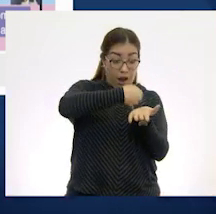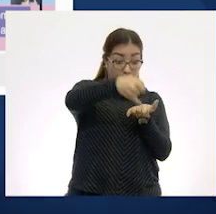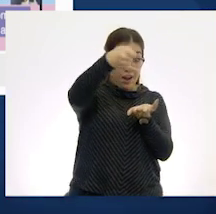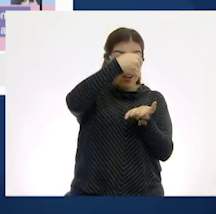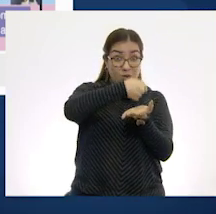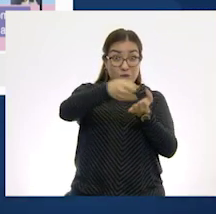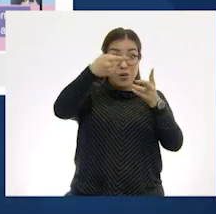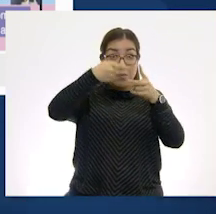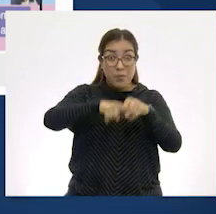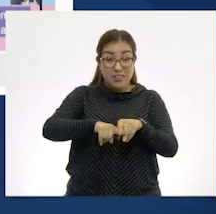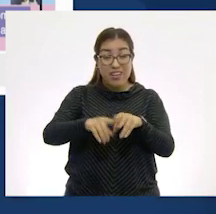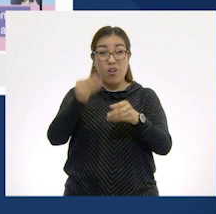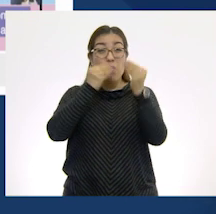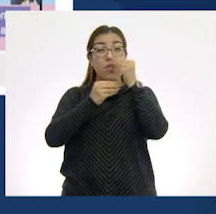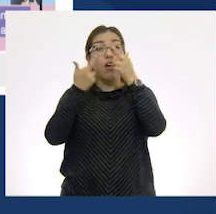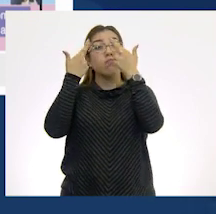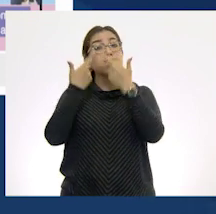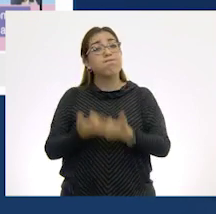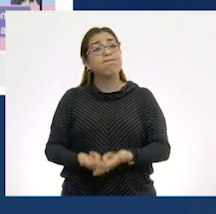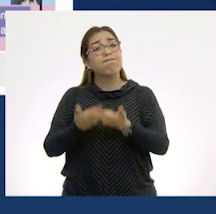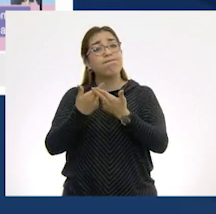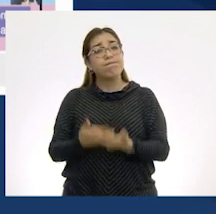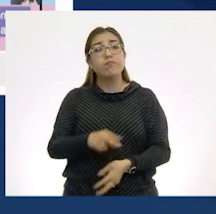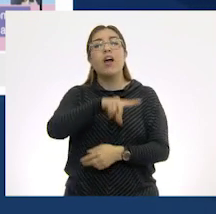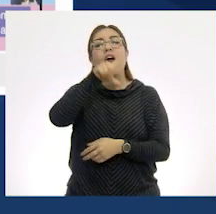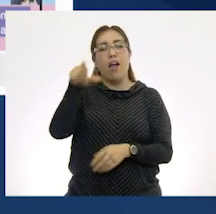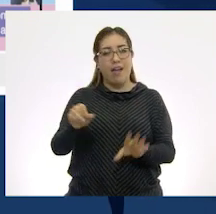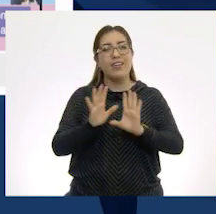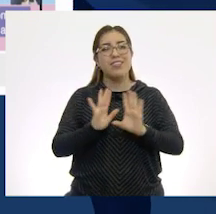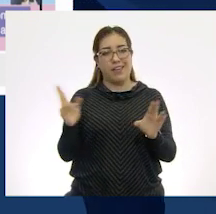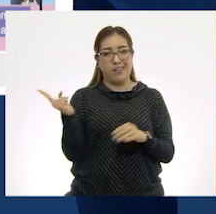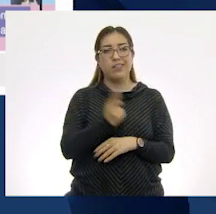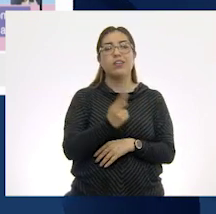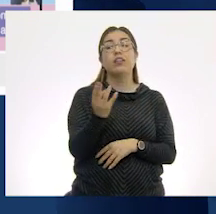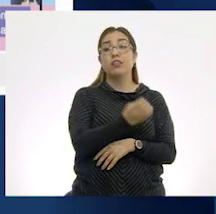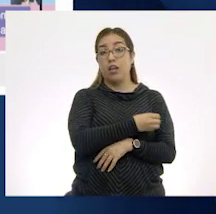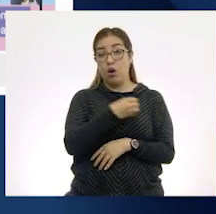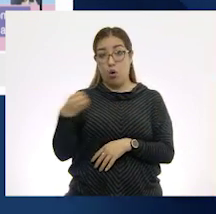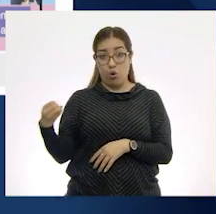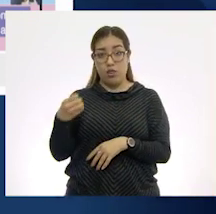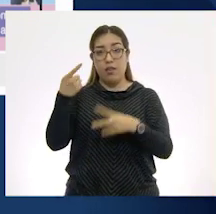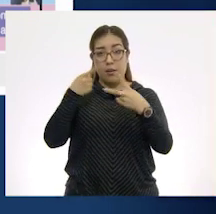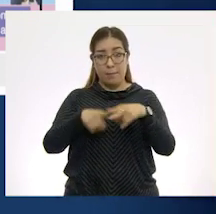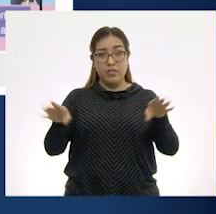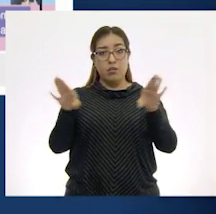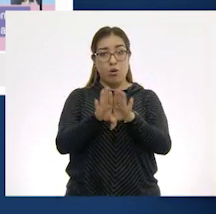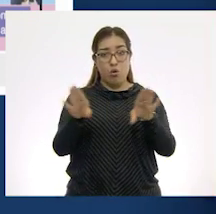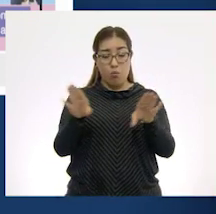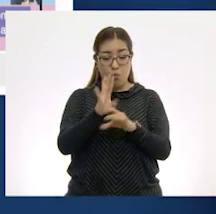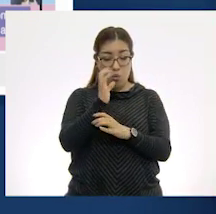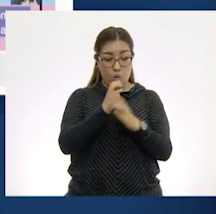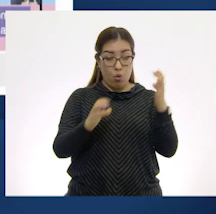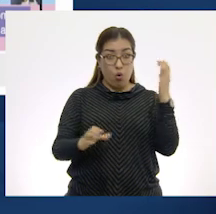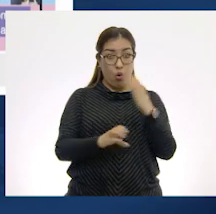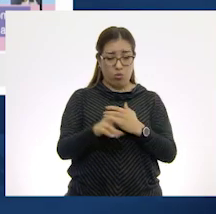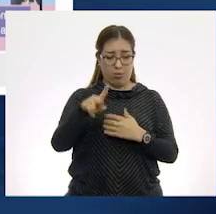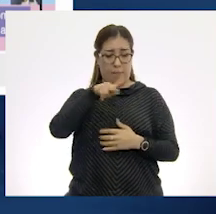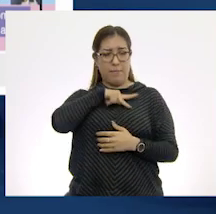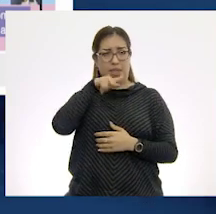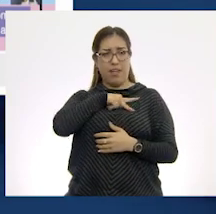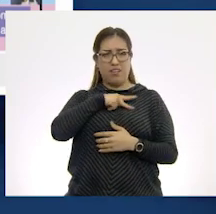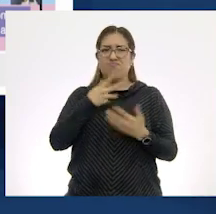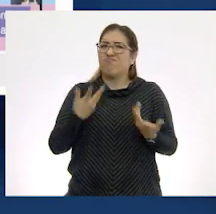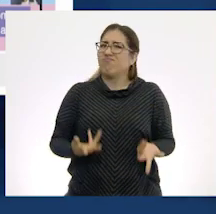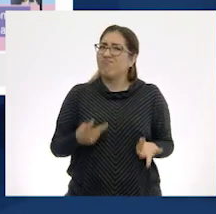a sobrar el alimento, se vieron en la necesidad de organizarse, pues aparece la propiedad. ¿La propiedad? ¿Cómo